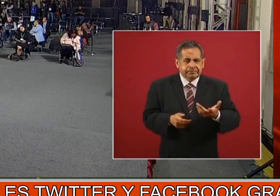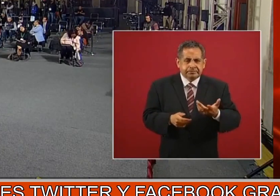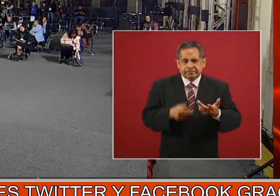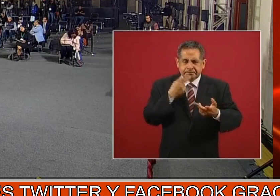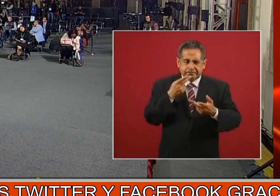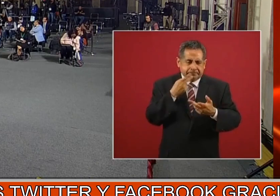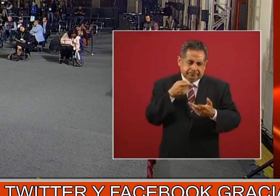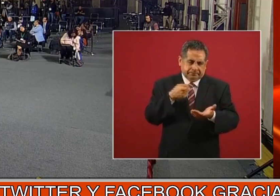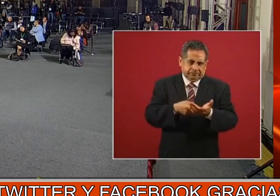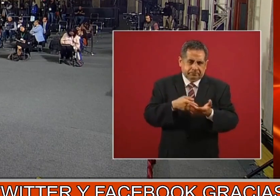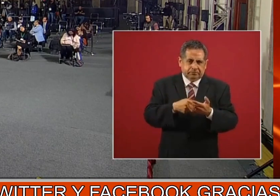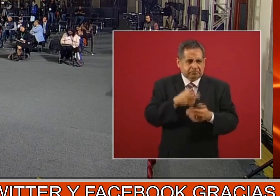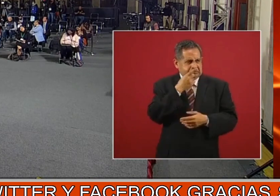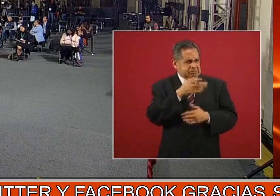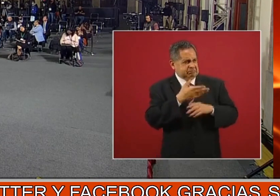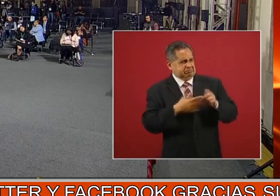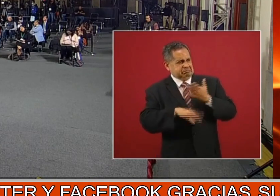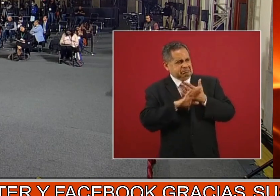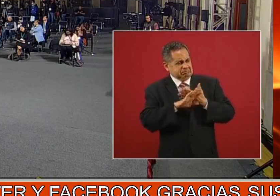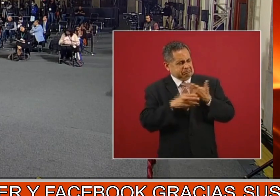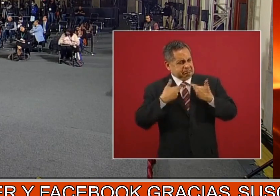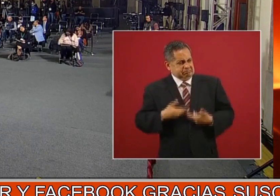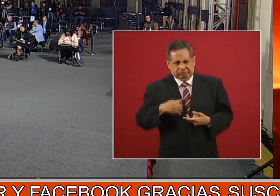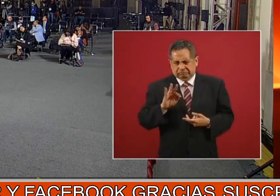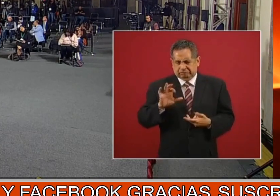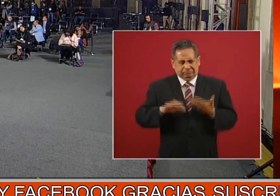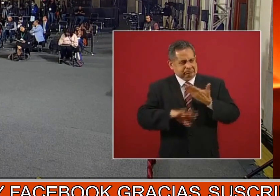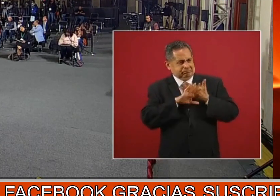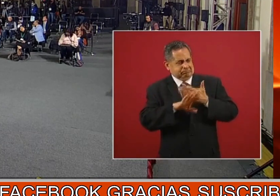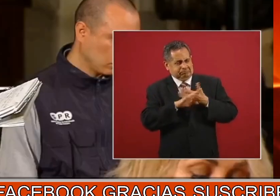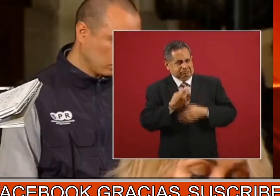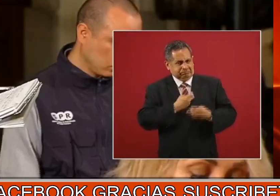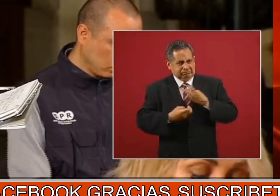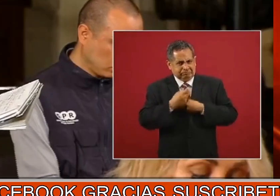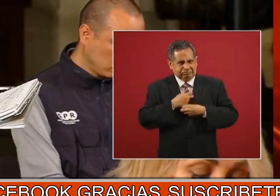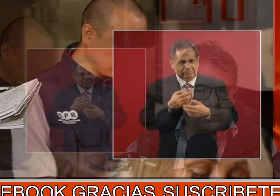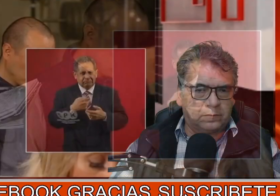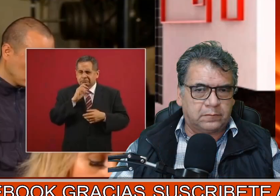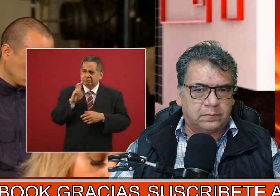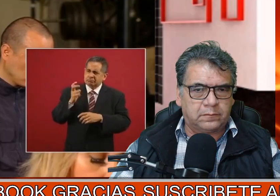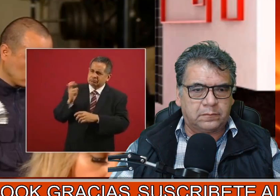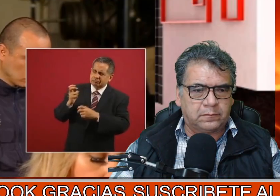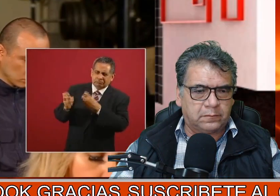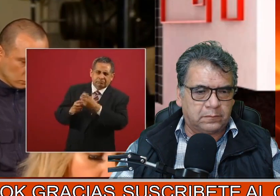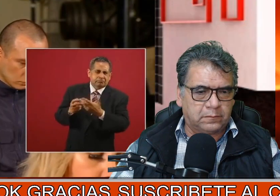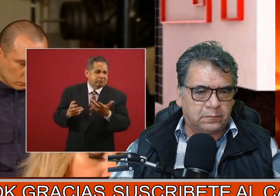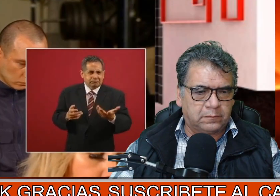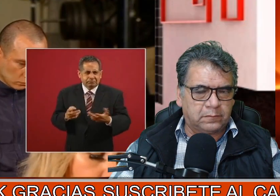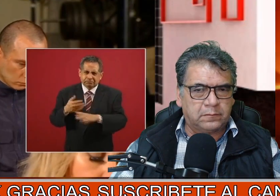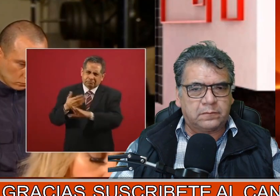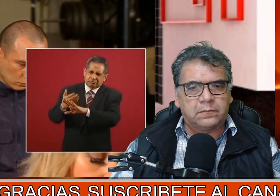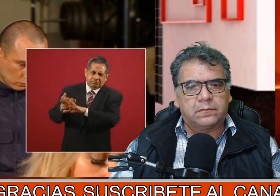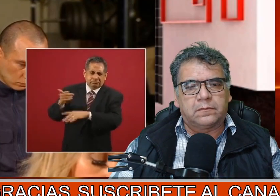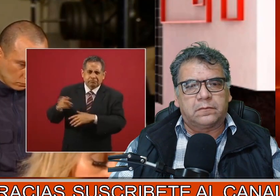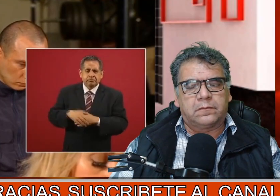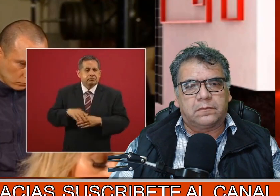a un ataque permanente a su actuar, al actuar de usted. Por ejemplo, si está